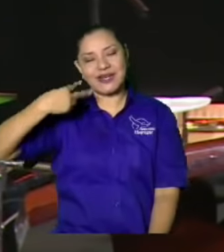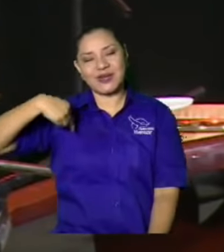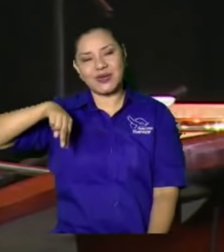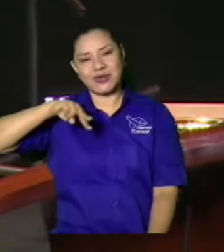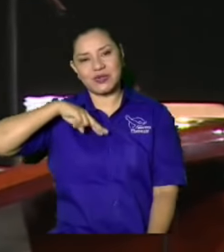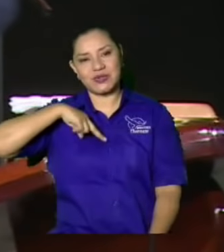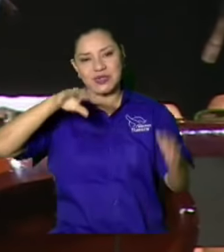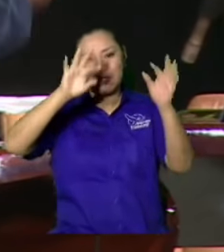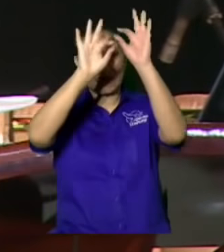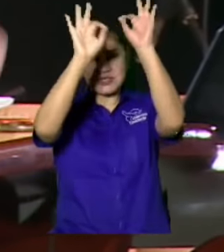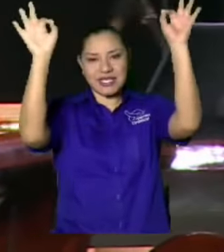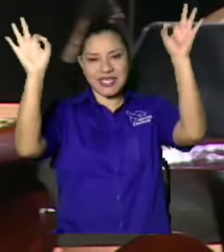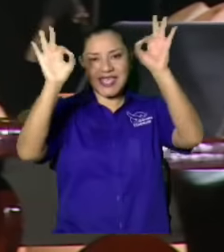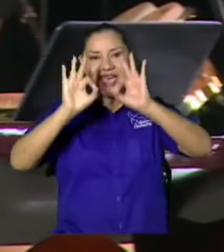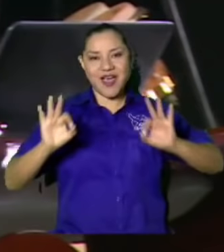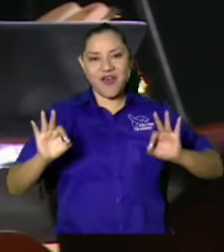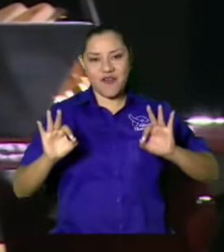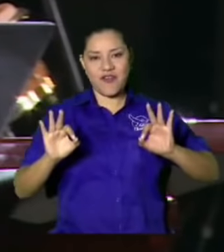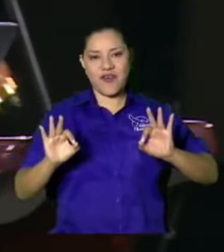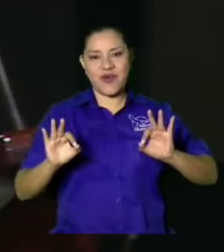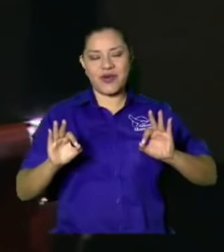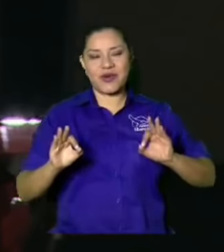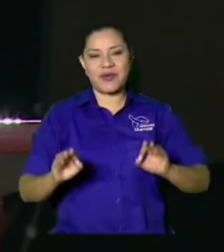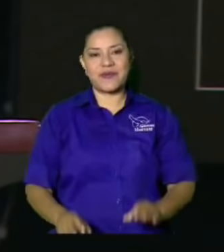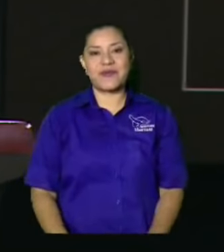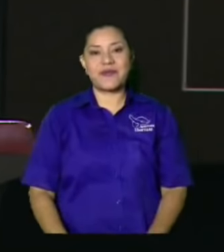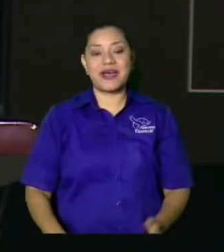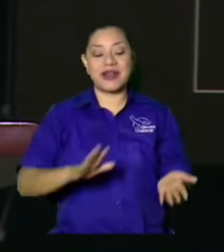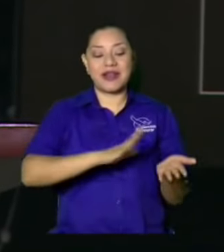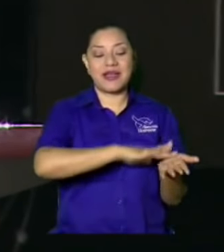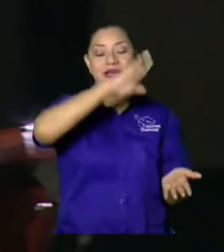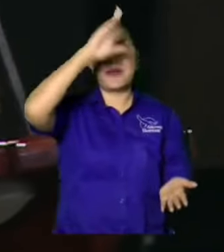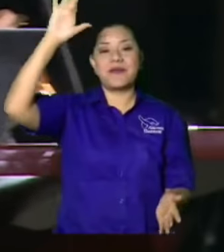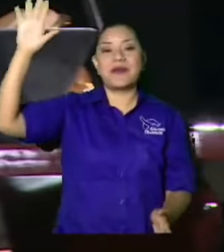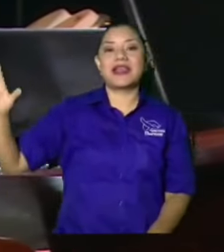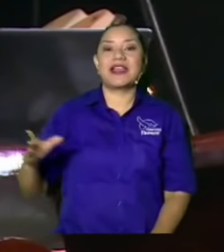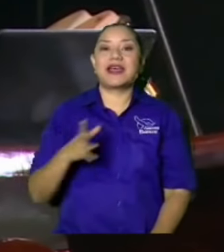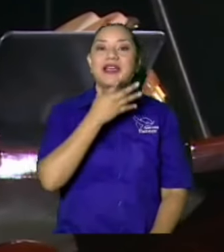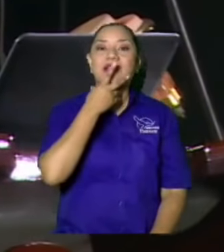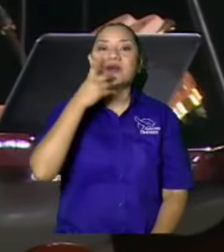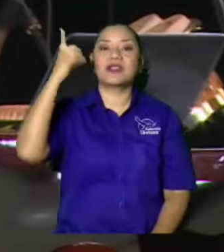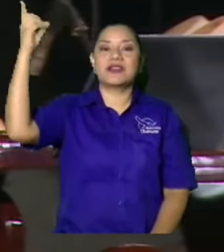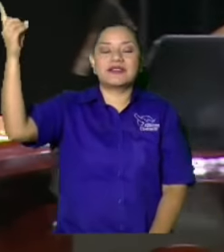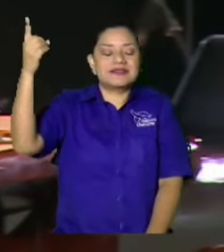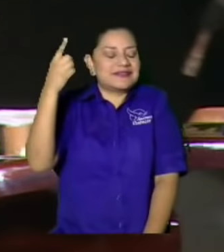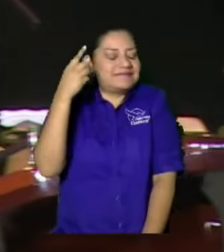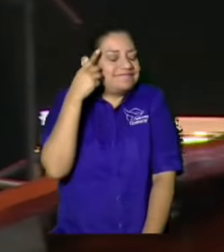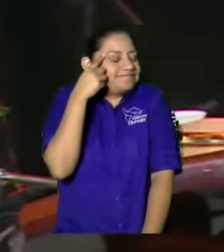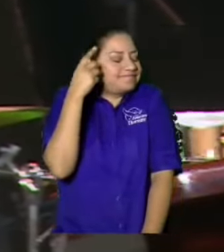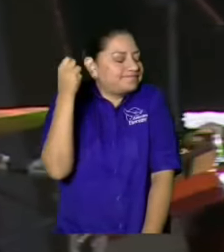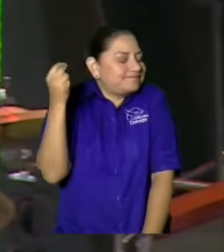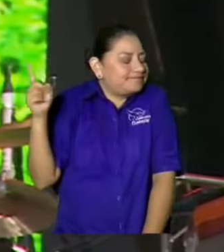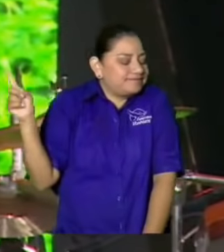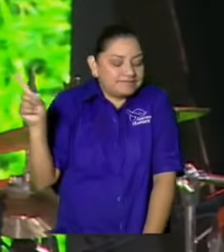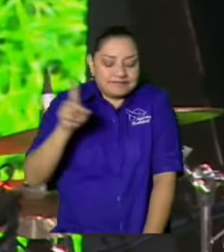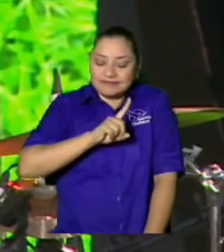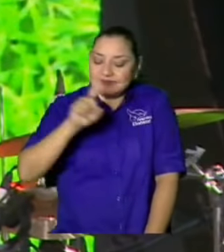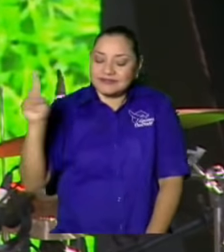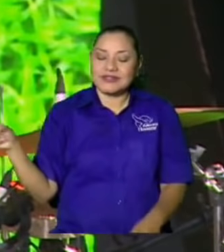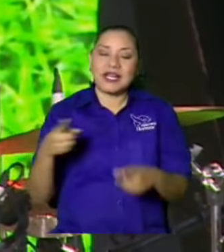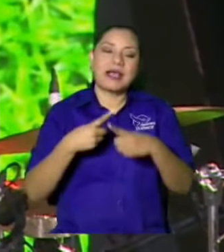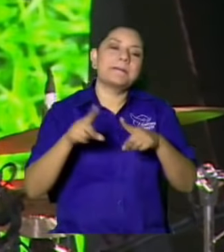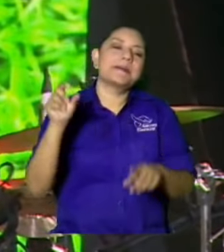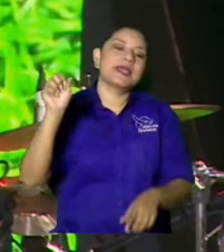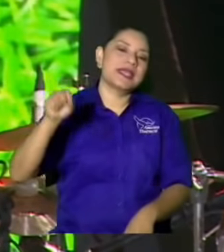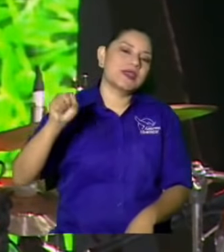empieza a formar, es donde nosotros estamos viendo la gloria del Señor. Aunque muchas veces no entendemos esa etapa, pero lleva a un